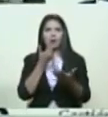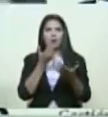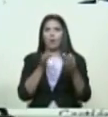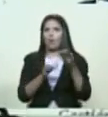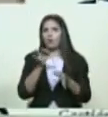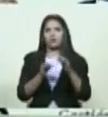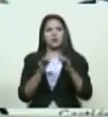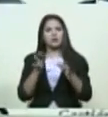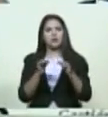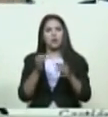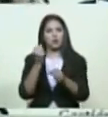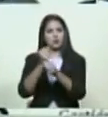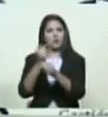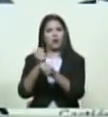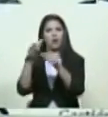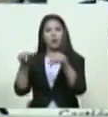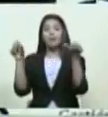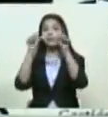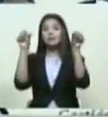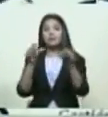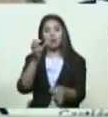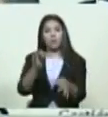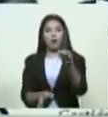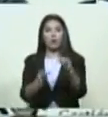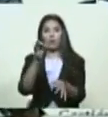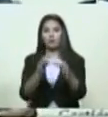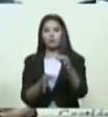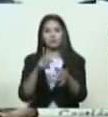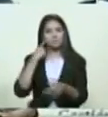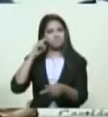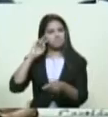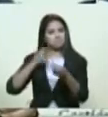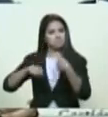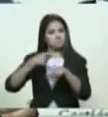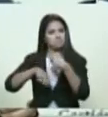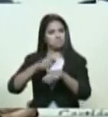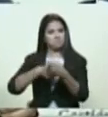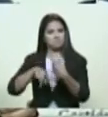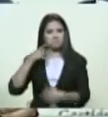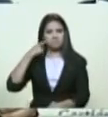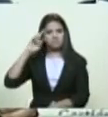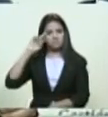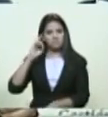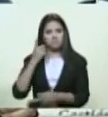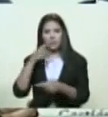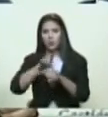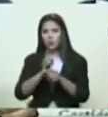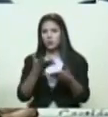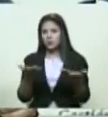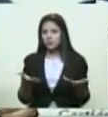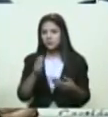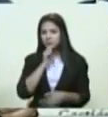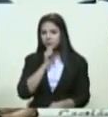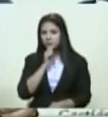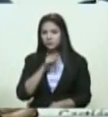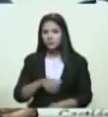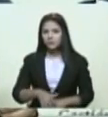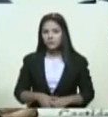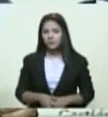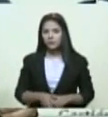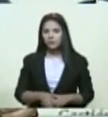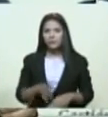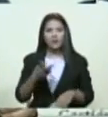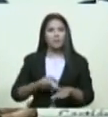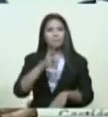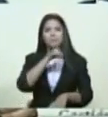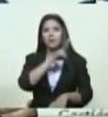cuando operadores del sistema de justicia trafican con nada más y nada menos al peor